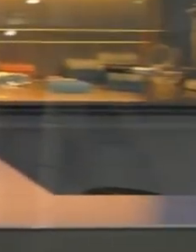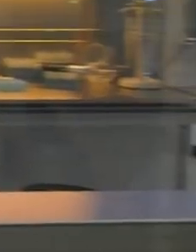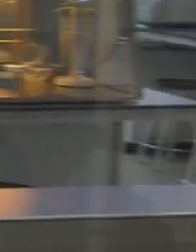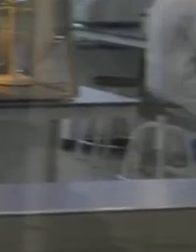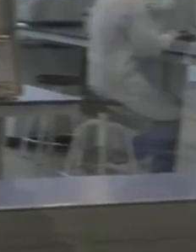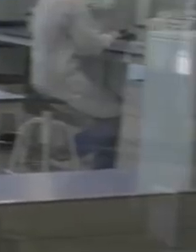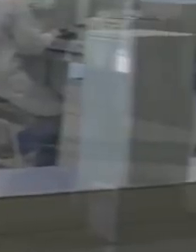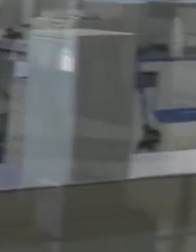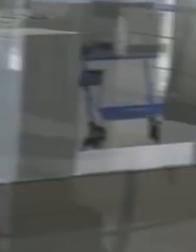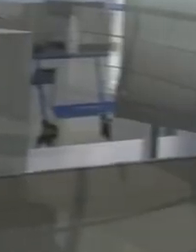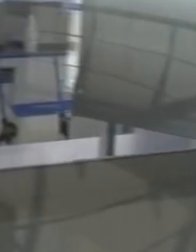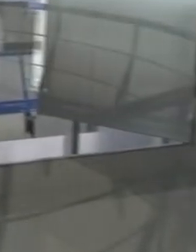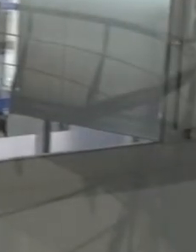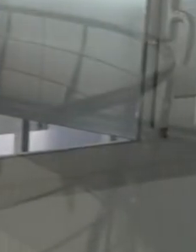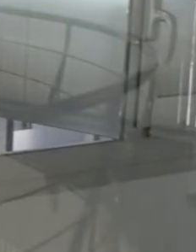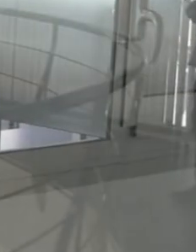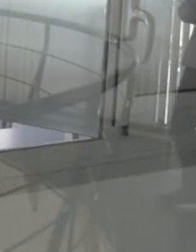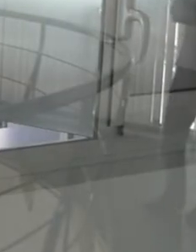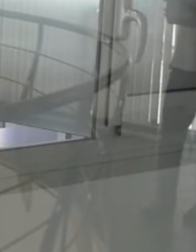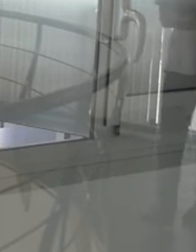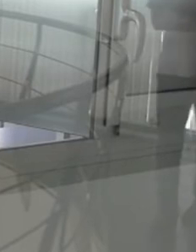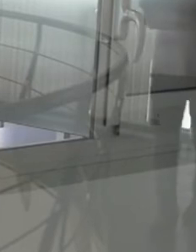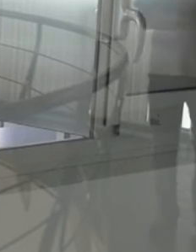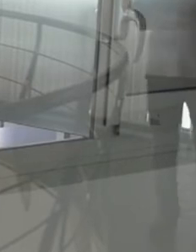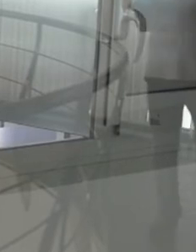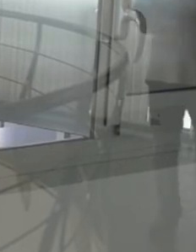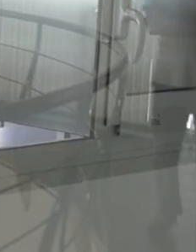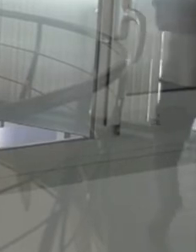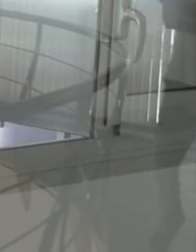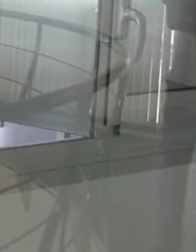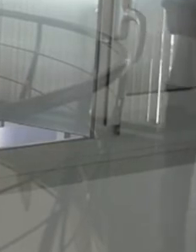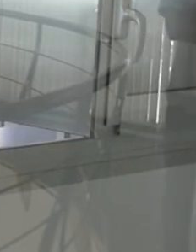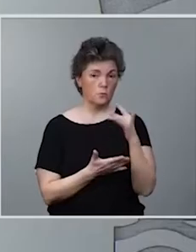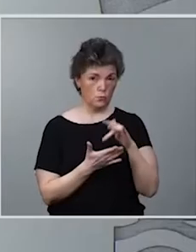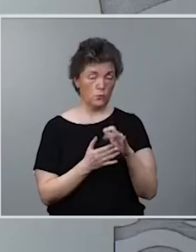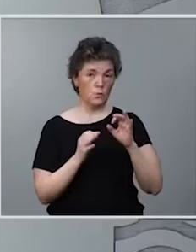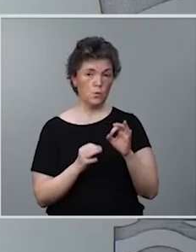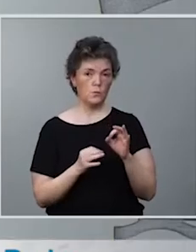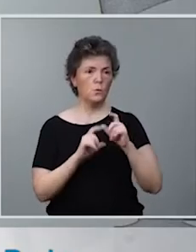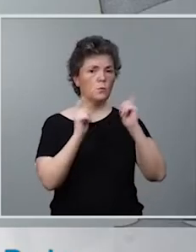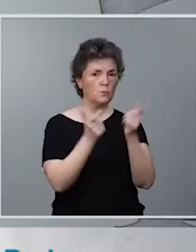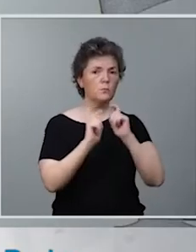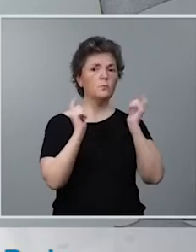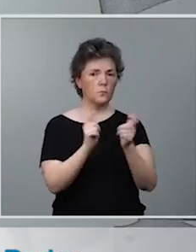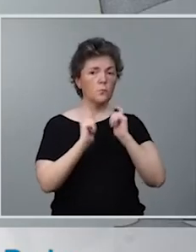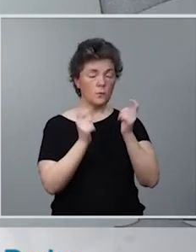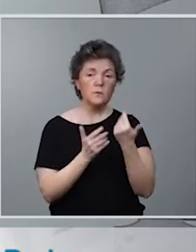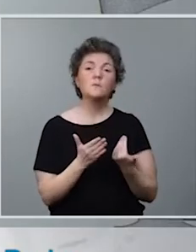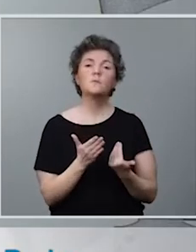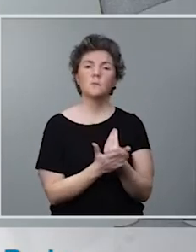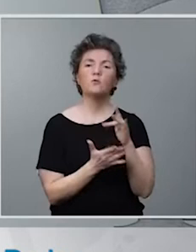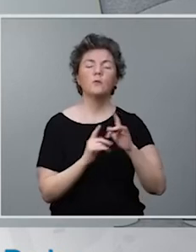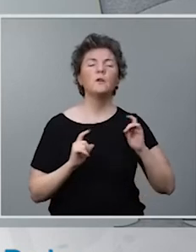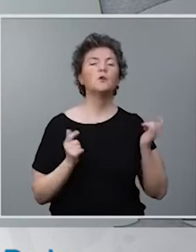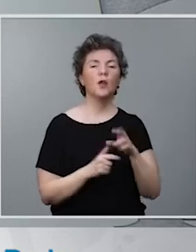las consellerías resultado de ello esta misma mañana después de diversas reuniones esta mañana ha habido una reunión de lera